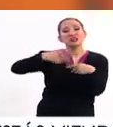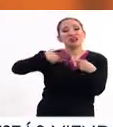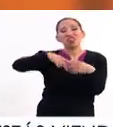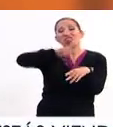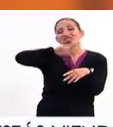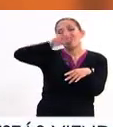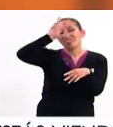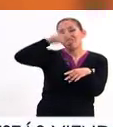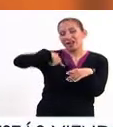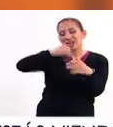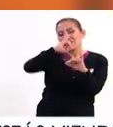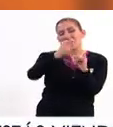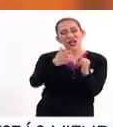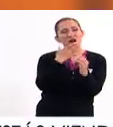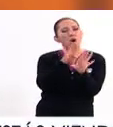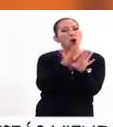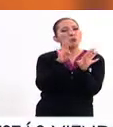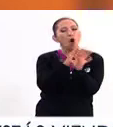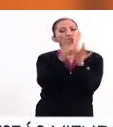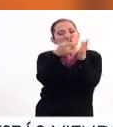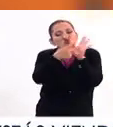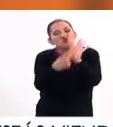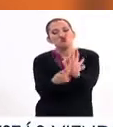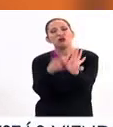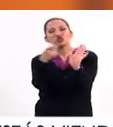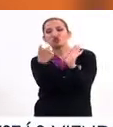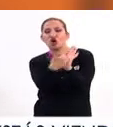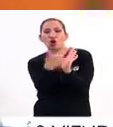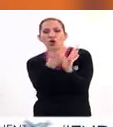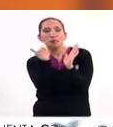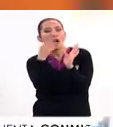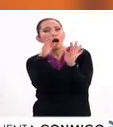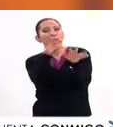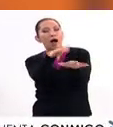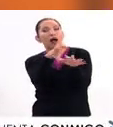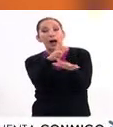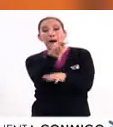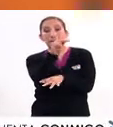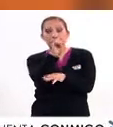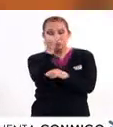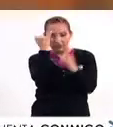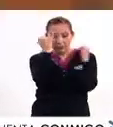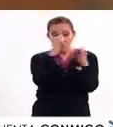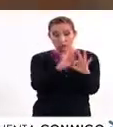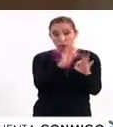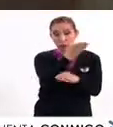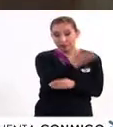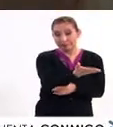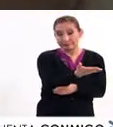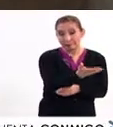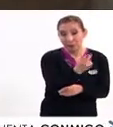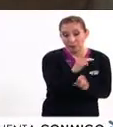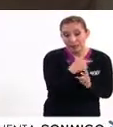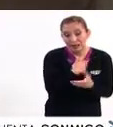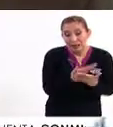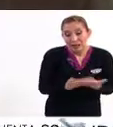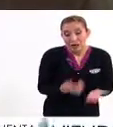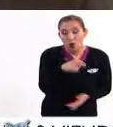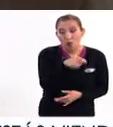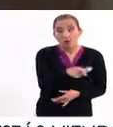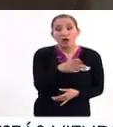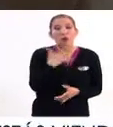importante, porque se vuelve un expresionista cuando todavía el expresionismo no era una corriente, entonces se adelanta a su tiempo,